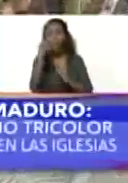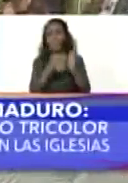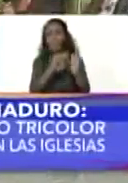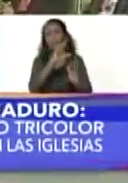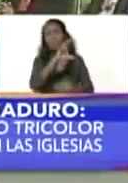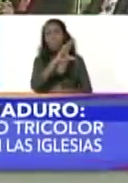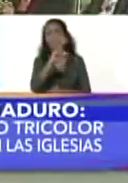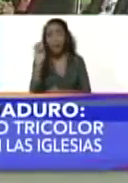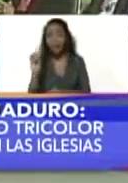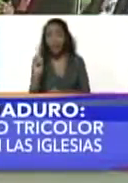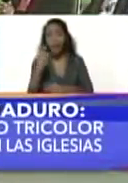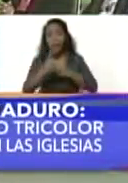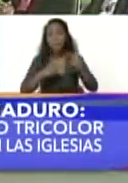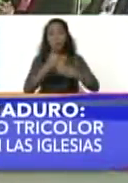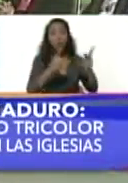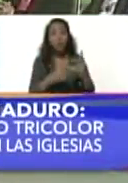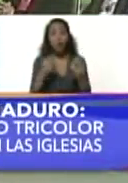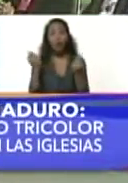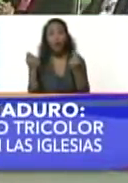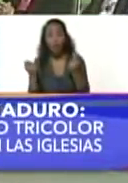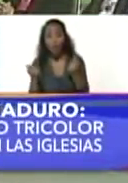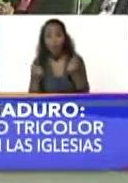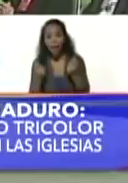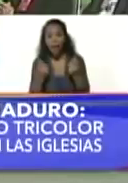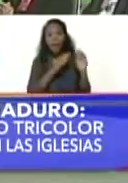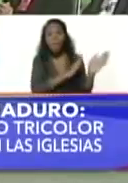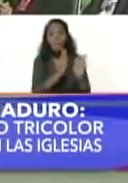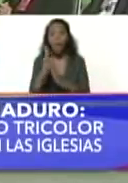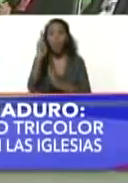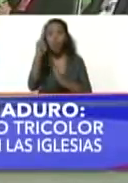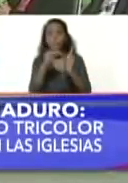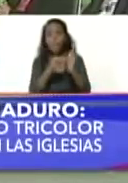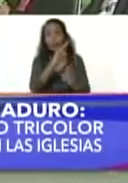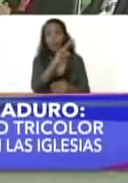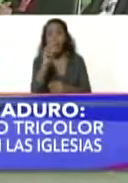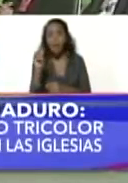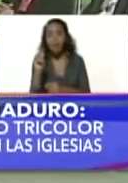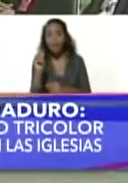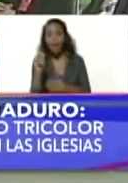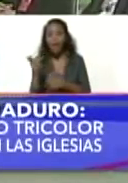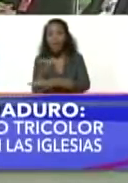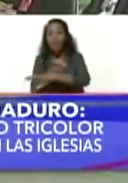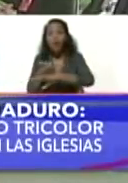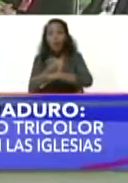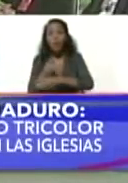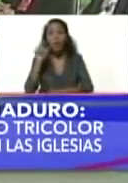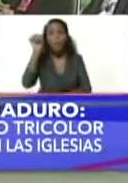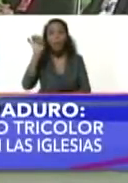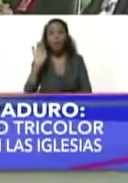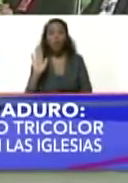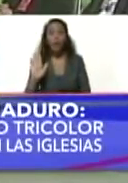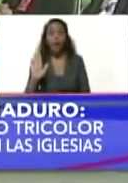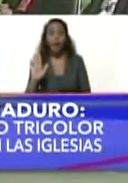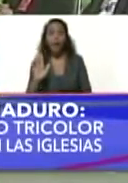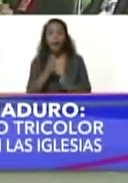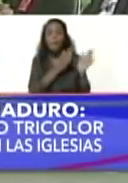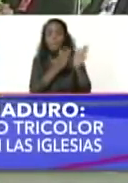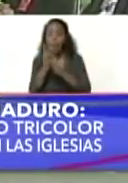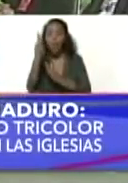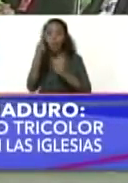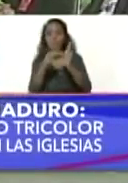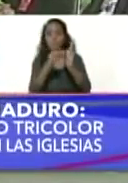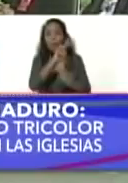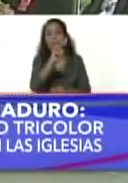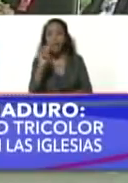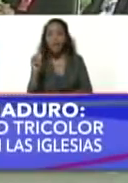económica, el plan 2020 de gobierno pastoral, el plan 2020